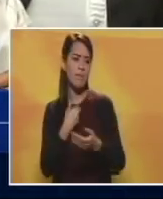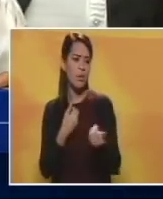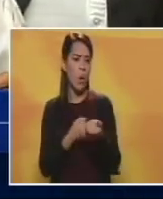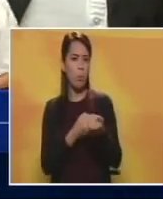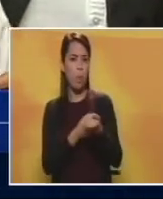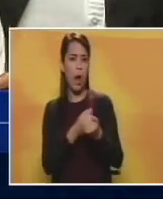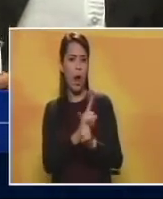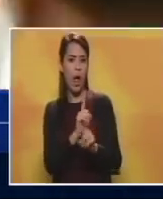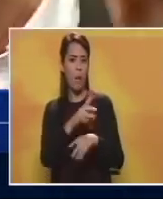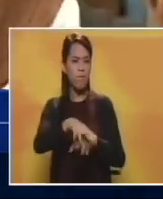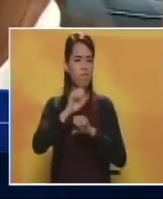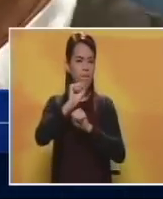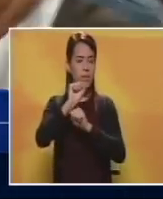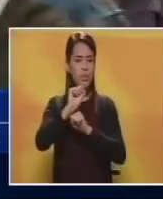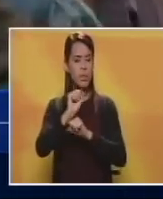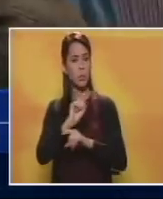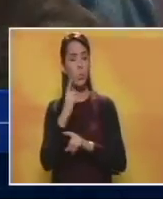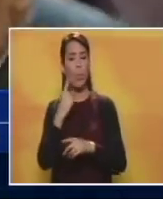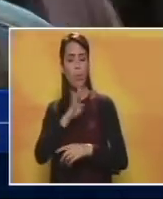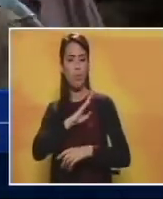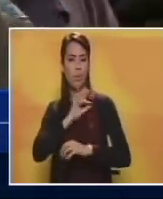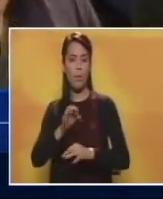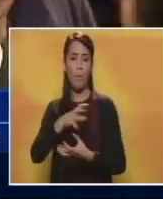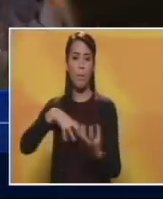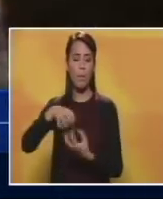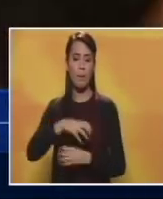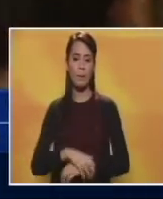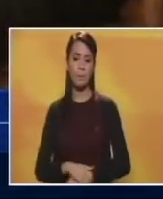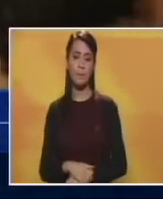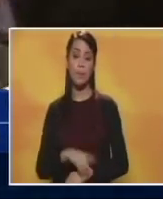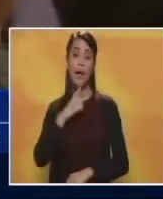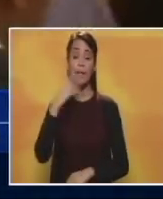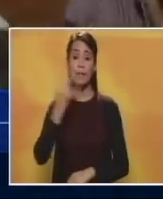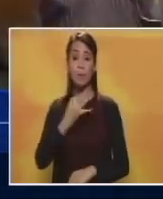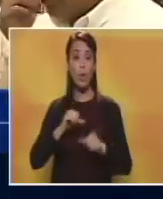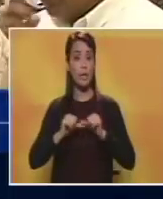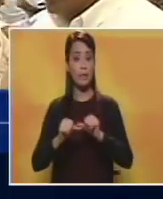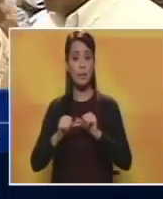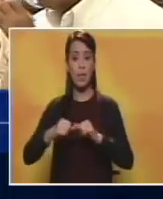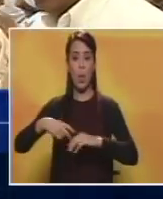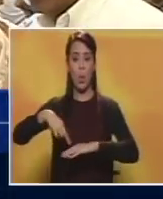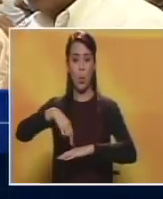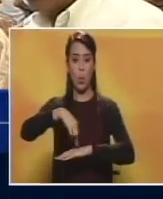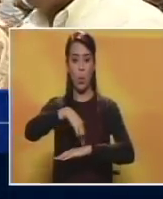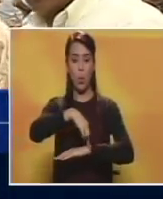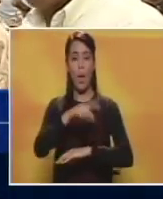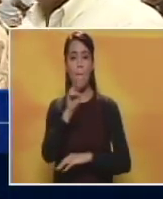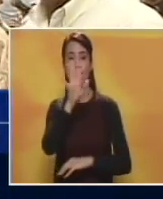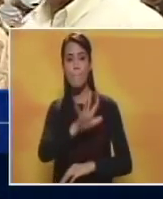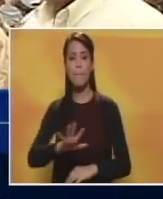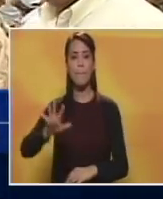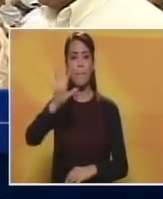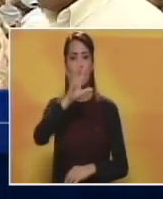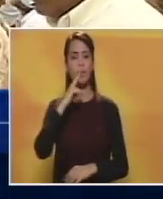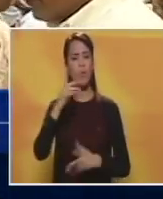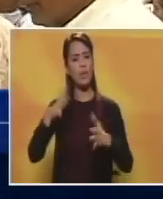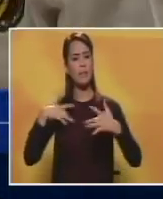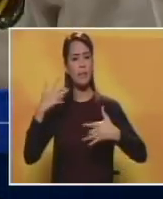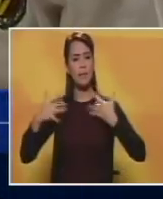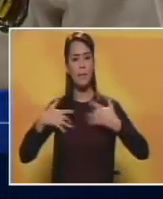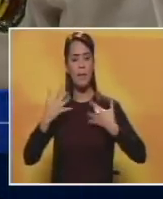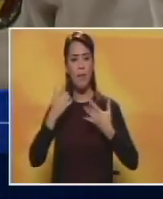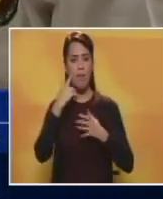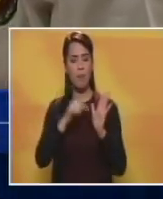respaldamos todos los planteamientos. El diputado Henry Ramos Ayub aseguró que continuará recorriendo el país porque este tipo de actividades